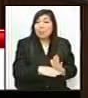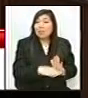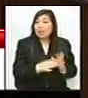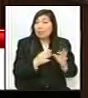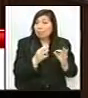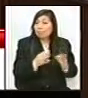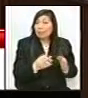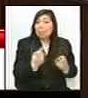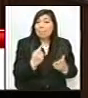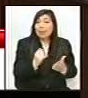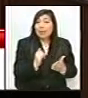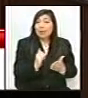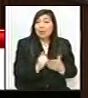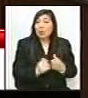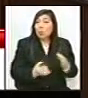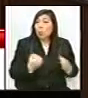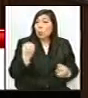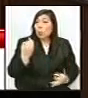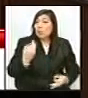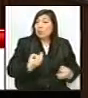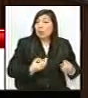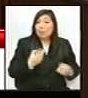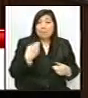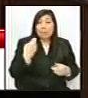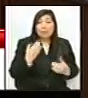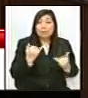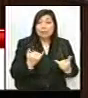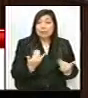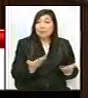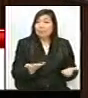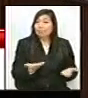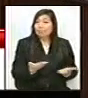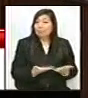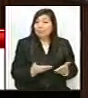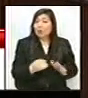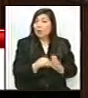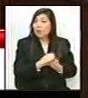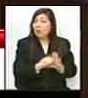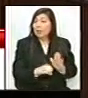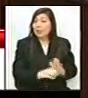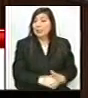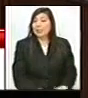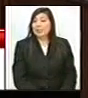certeza para efectos del juicio político para afirmar de que hay una infracción a la Constitución.